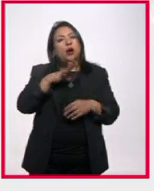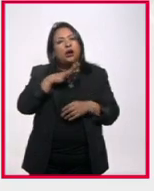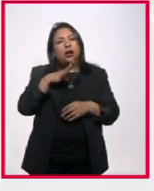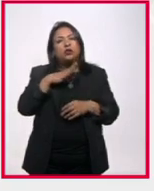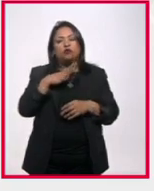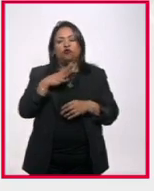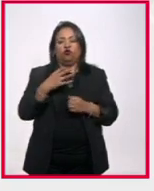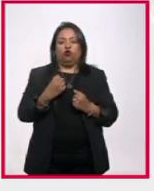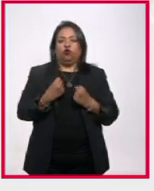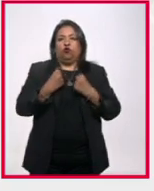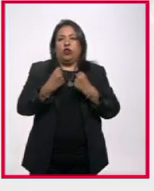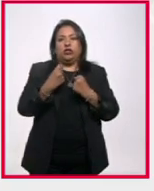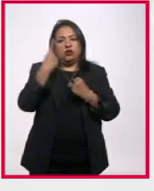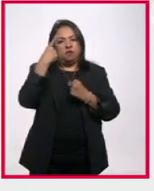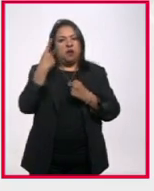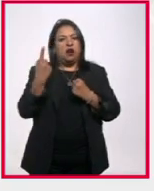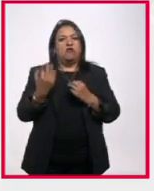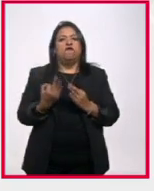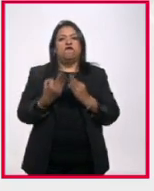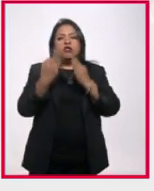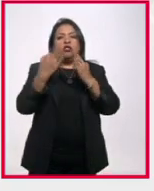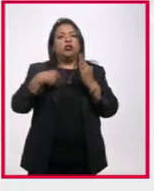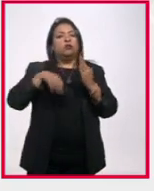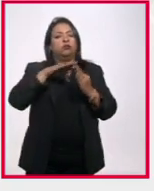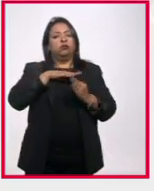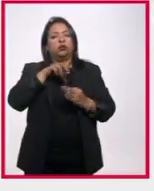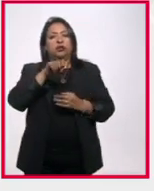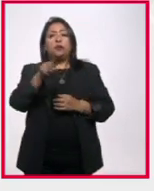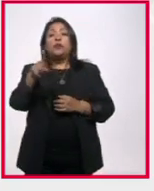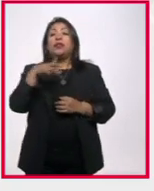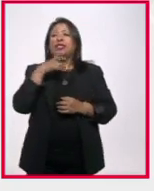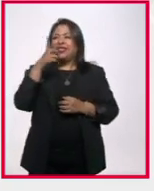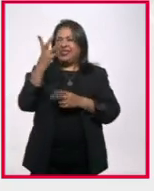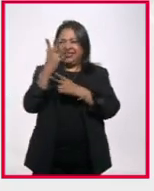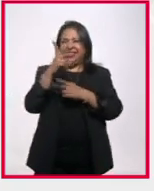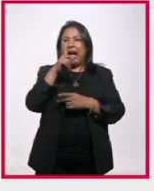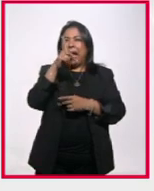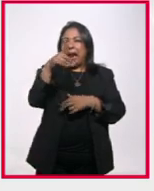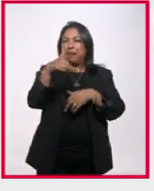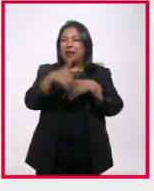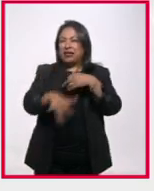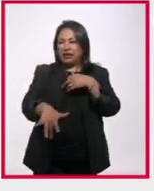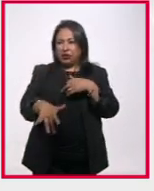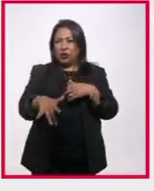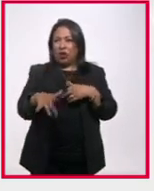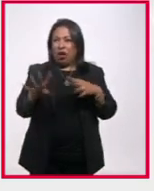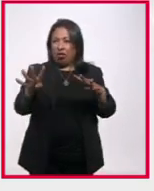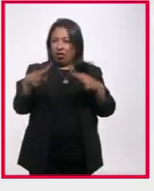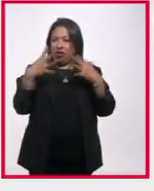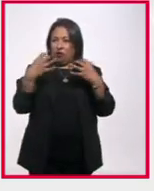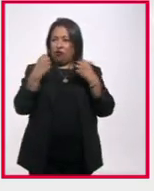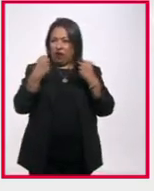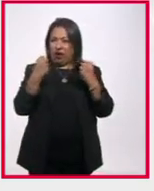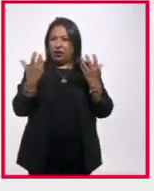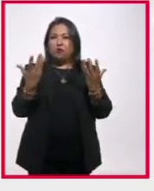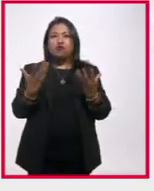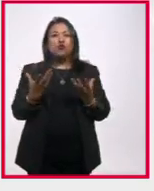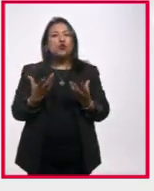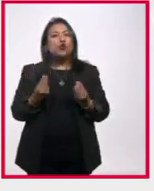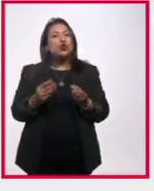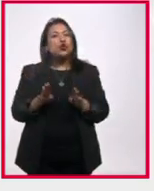el temple para enfrentar todas estas cosas. Ahora que dices tu alma desnuda, realmente es muy expuesto. Hay